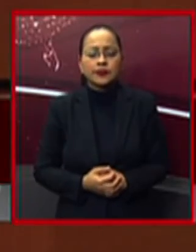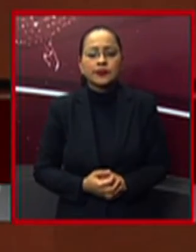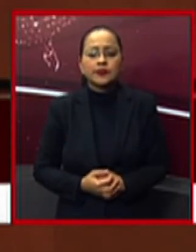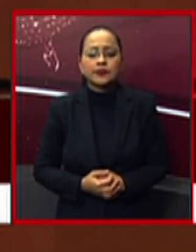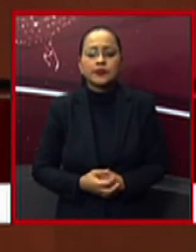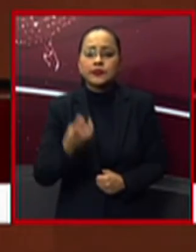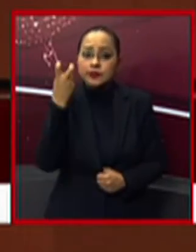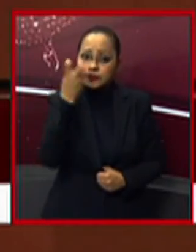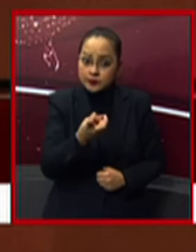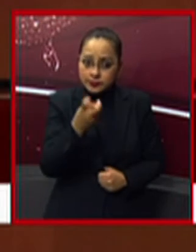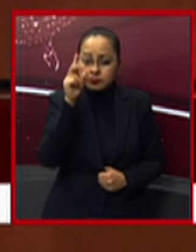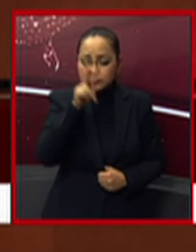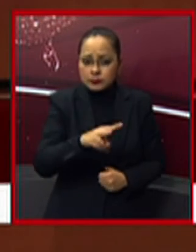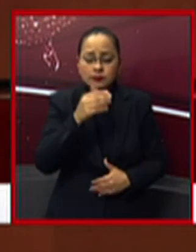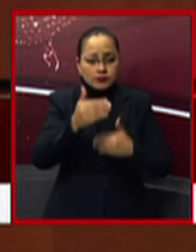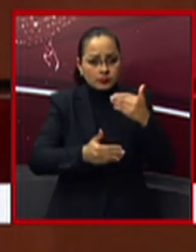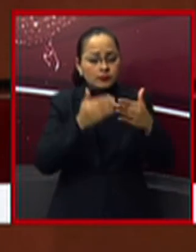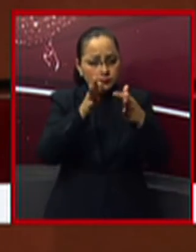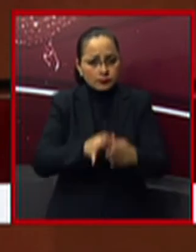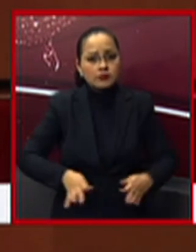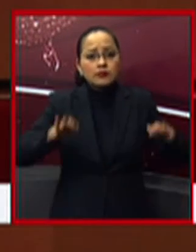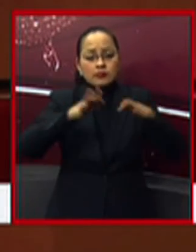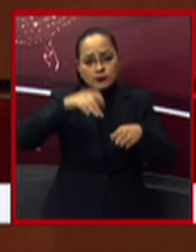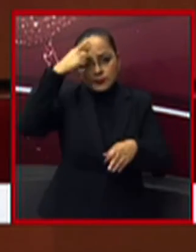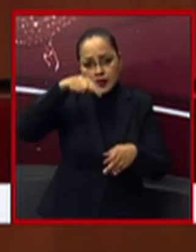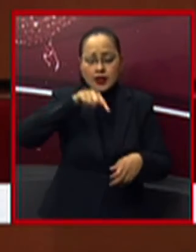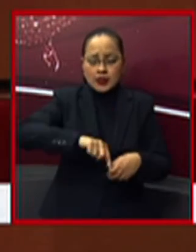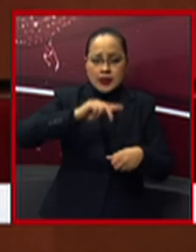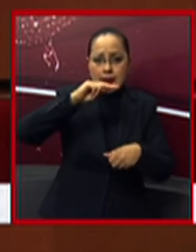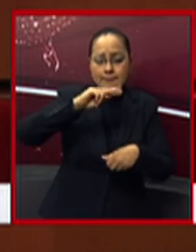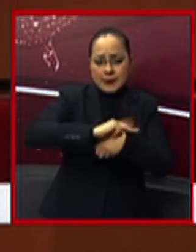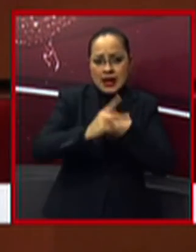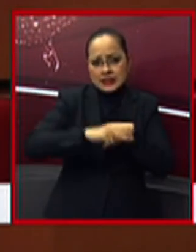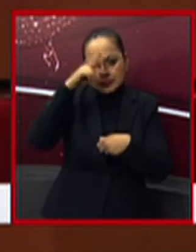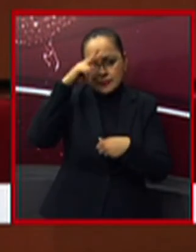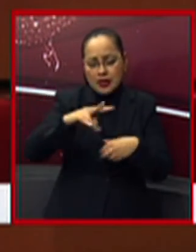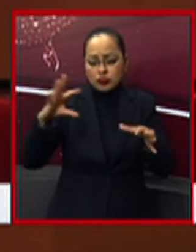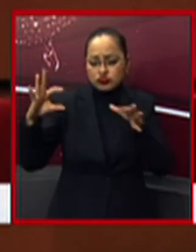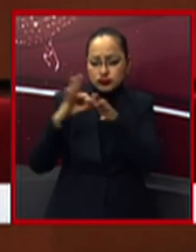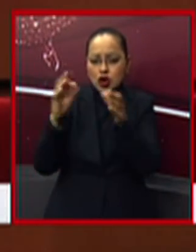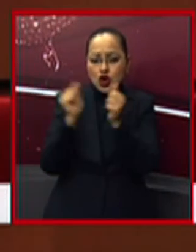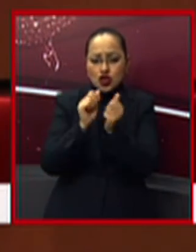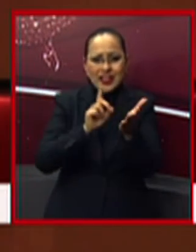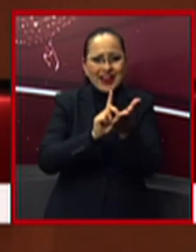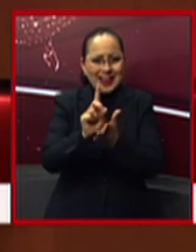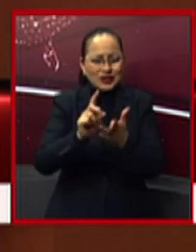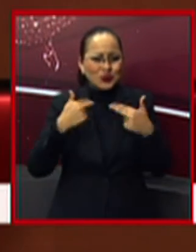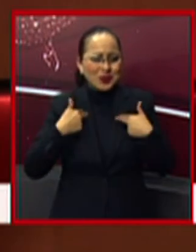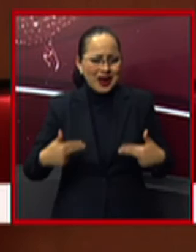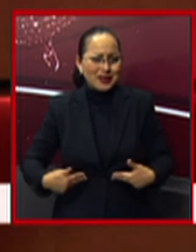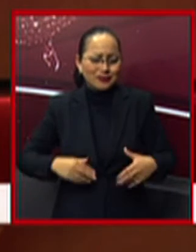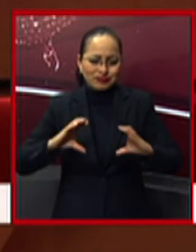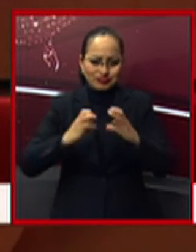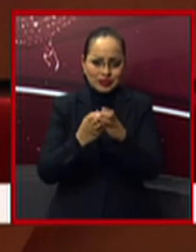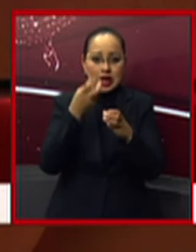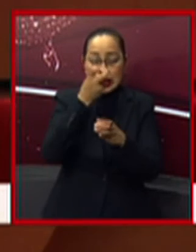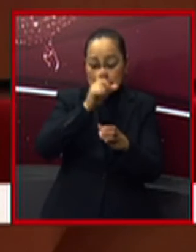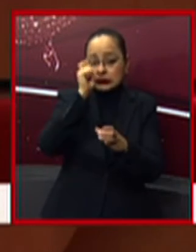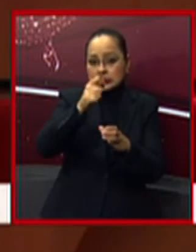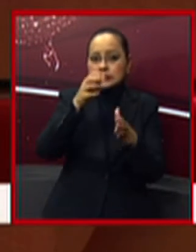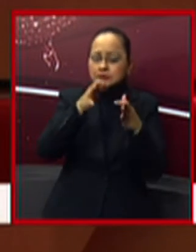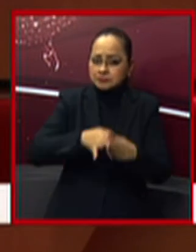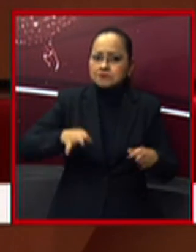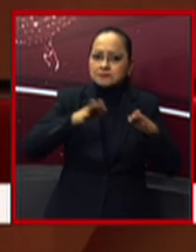Es un paso adelante para la inserción de México en el derecho internacional humanitario. Es un paso más para afianzar el